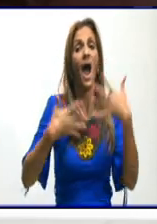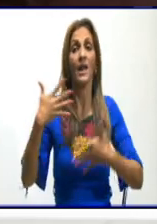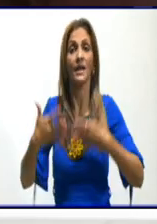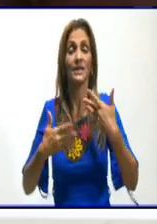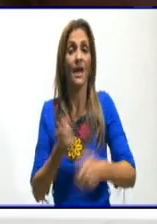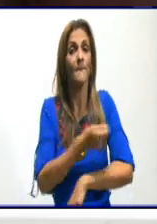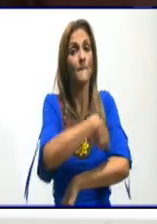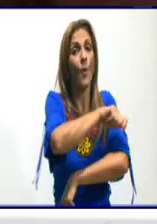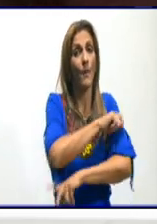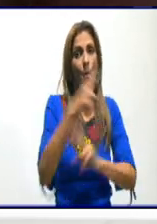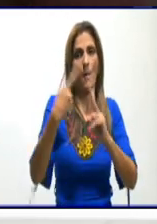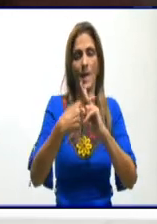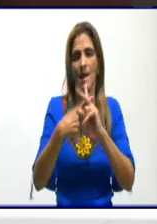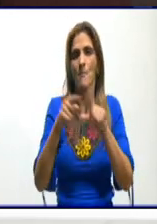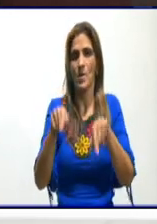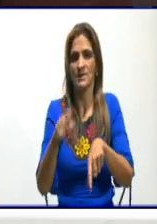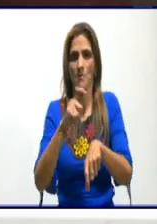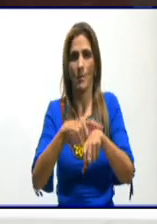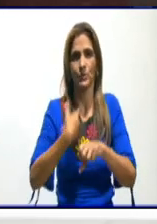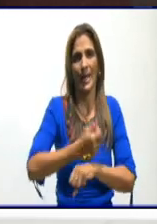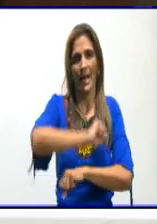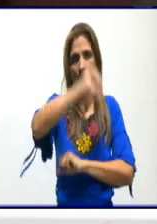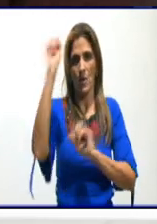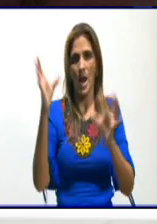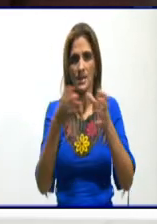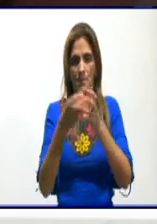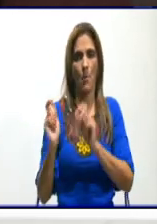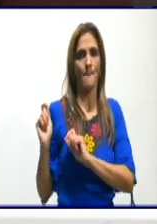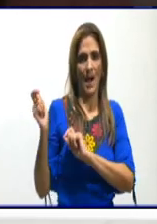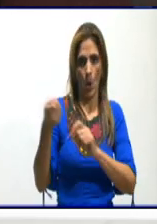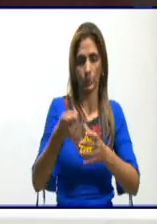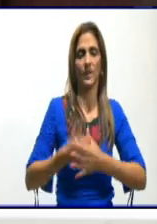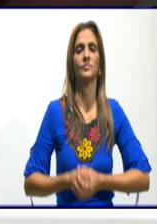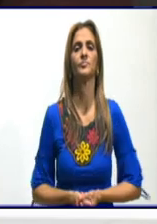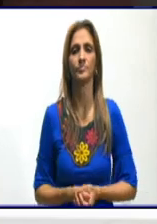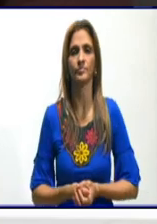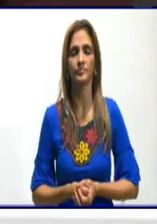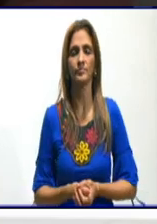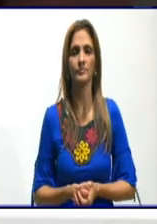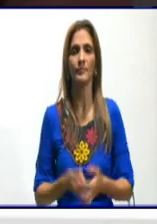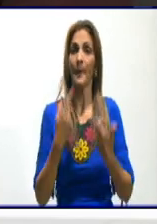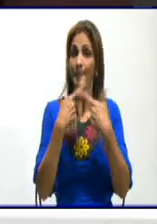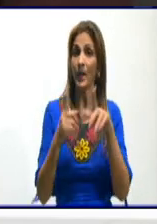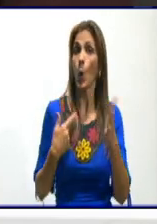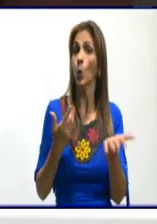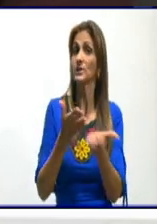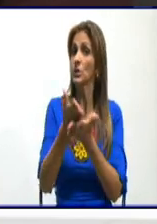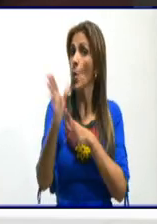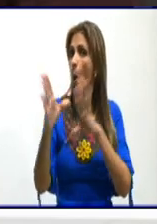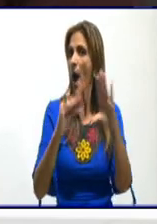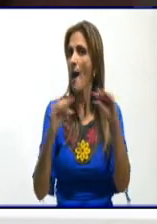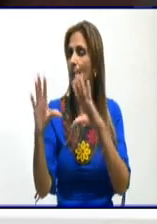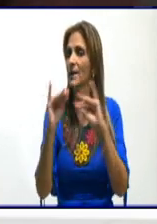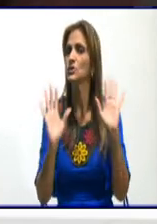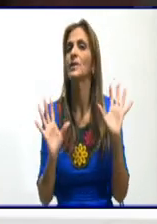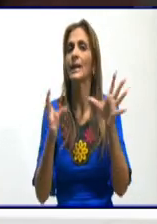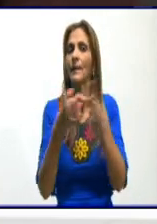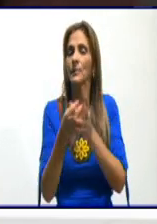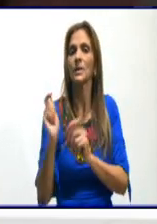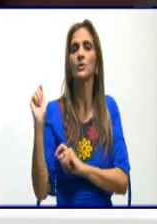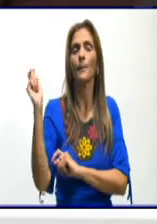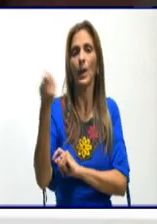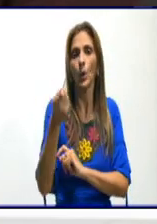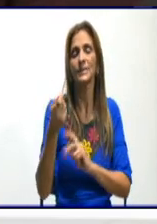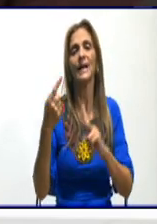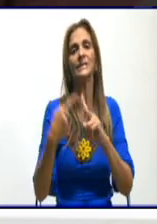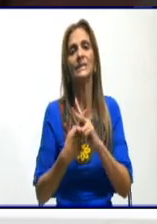momento. Bueno, incluso sigo hablando del campeonato de pelota y de lo que voy a hablar ahora es